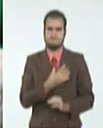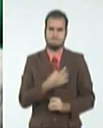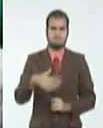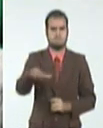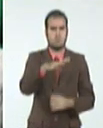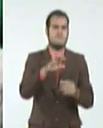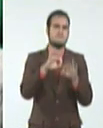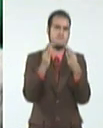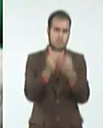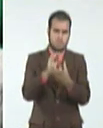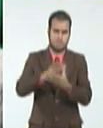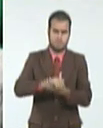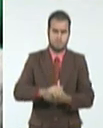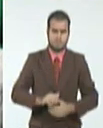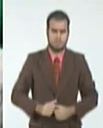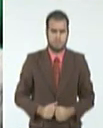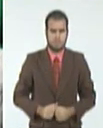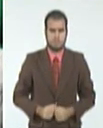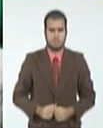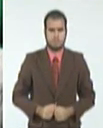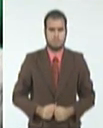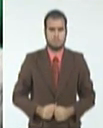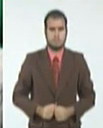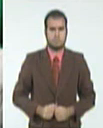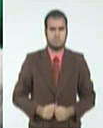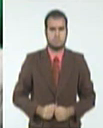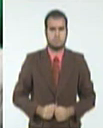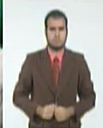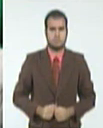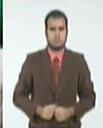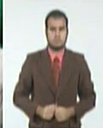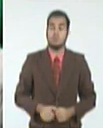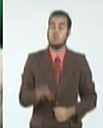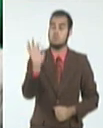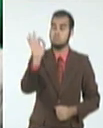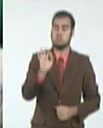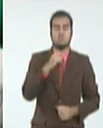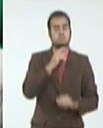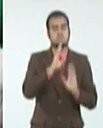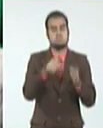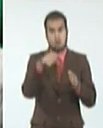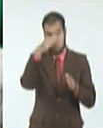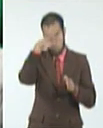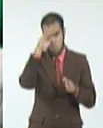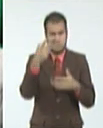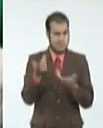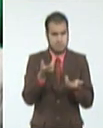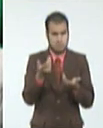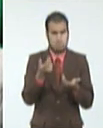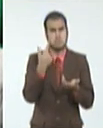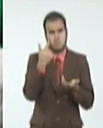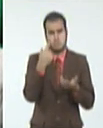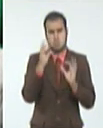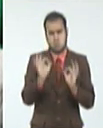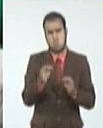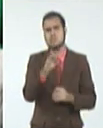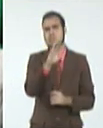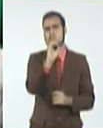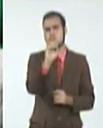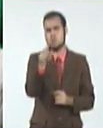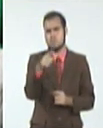amistades. Esto hace que la letalidad en Cuba se mantenga en un